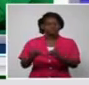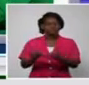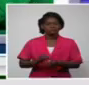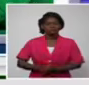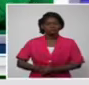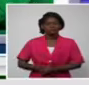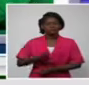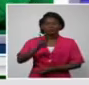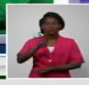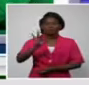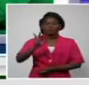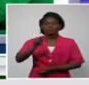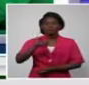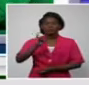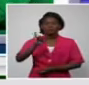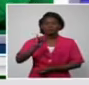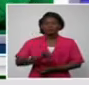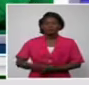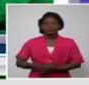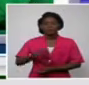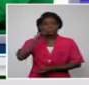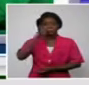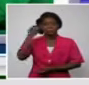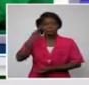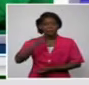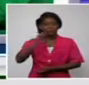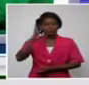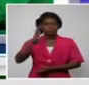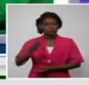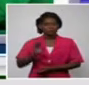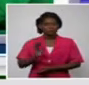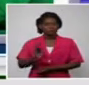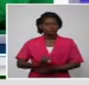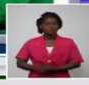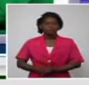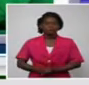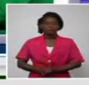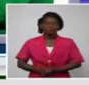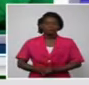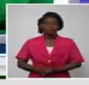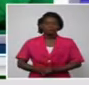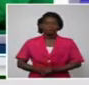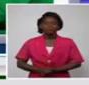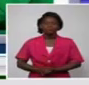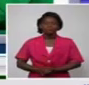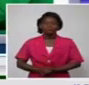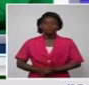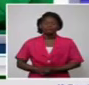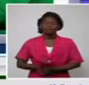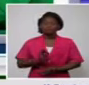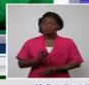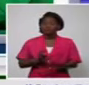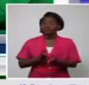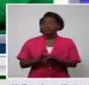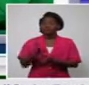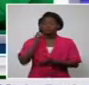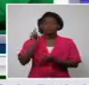48,6% y el masculino en el acumulado sigue siendo el que predomina,